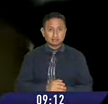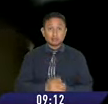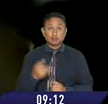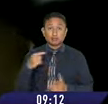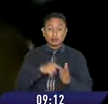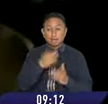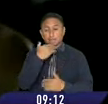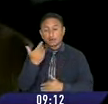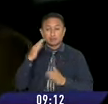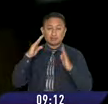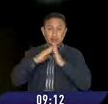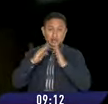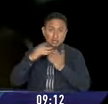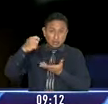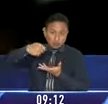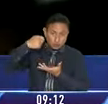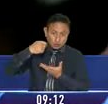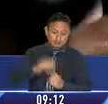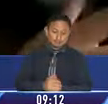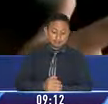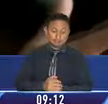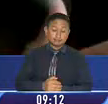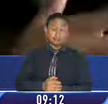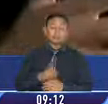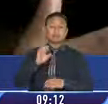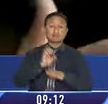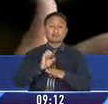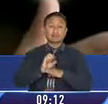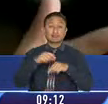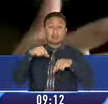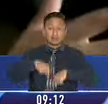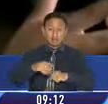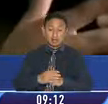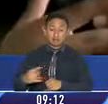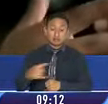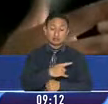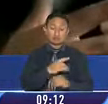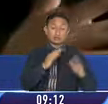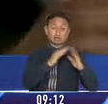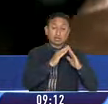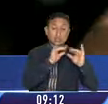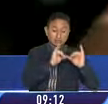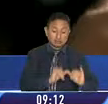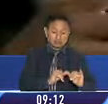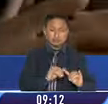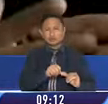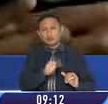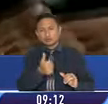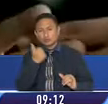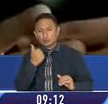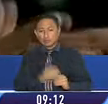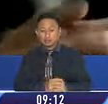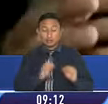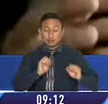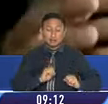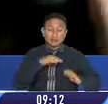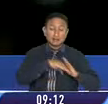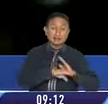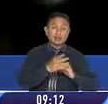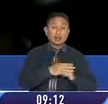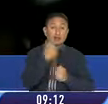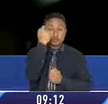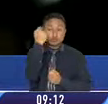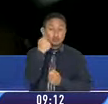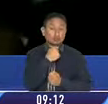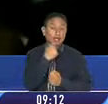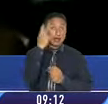de casa se están potenciando. El ecuatoriano comienza a arreglarse también más en casa. Entonces, ve opciones de beauty dentro del hogar, belleza dentro